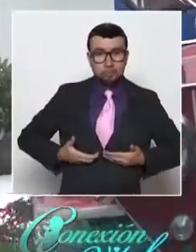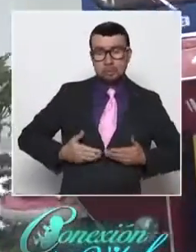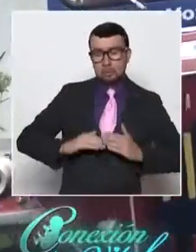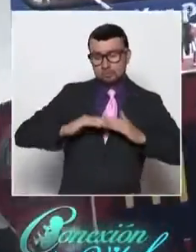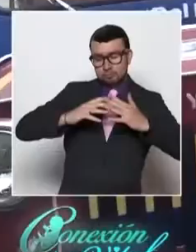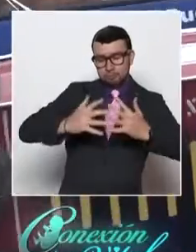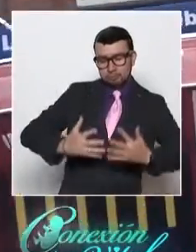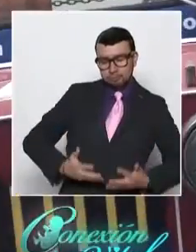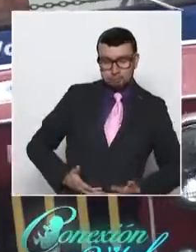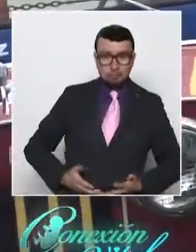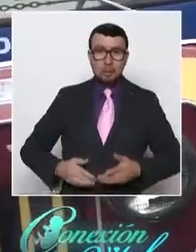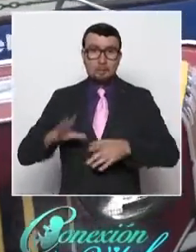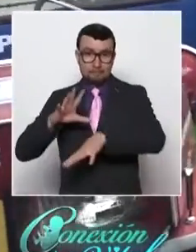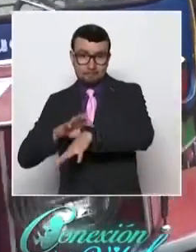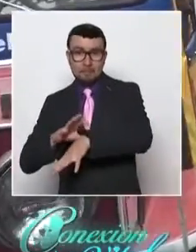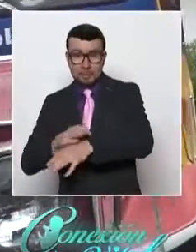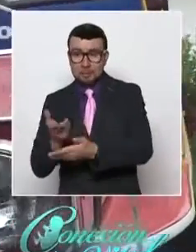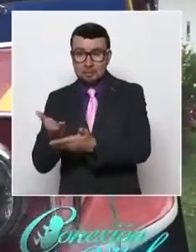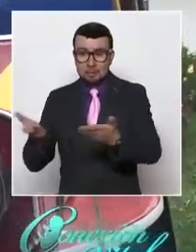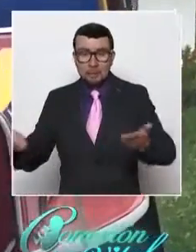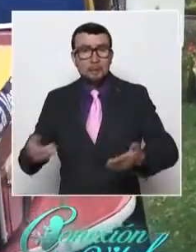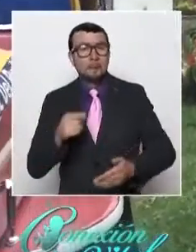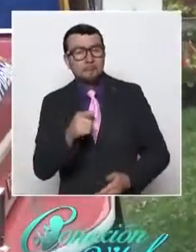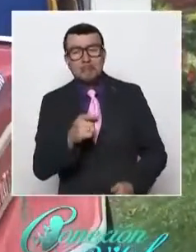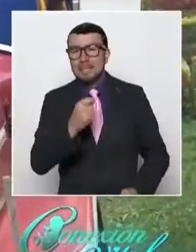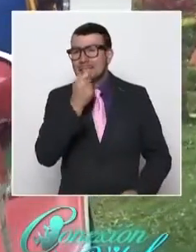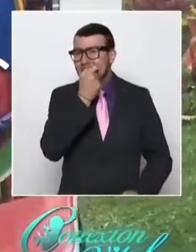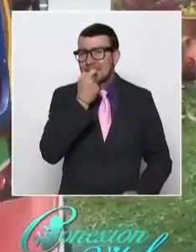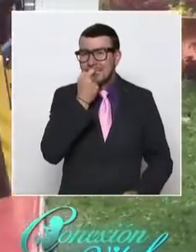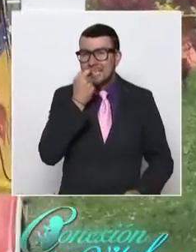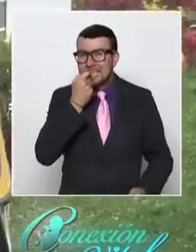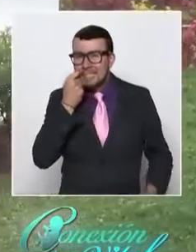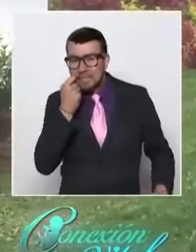oncología, patología, odontología,